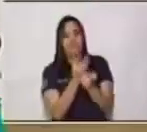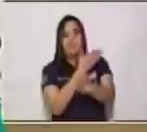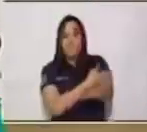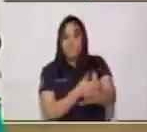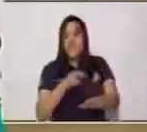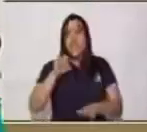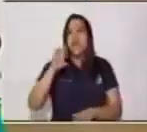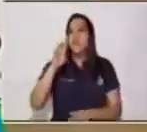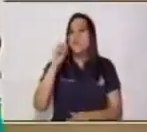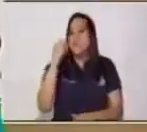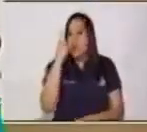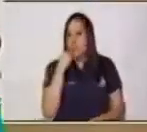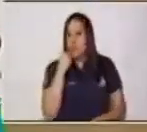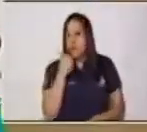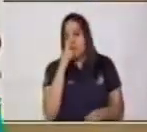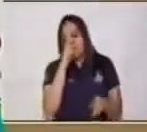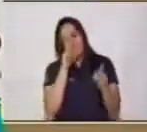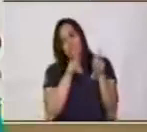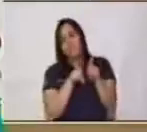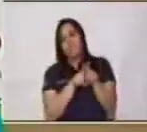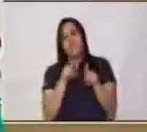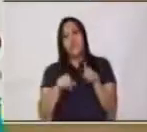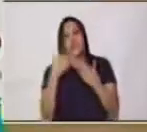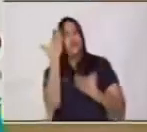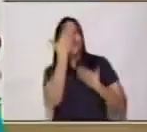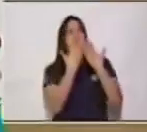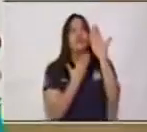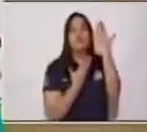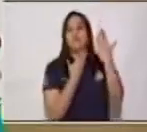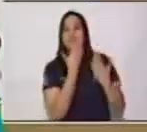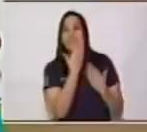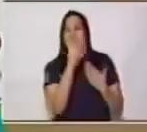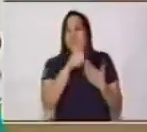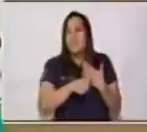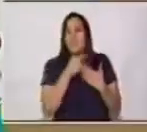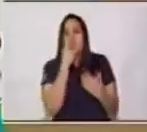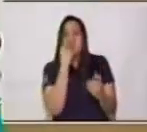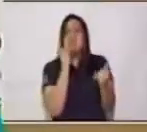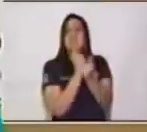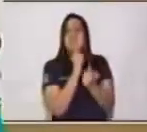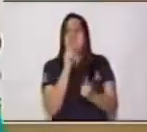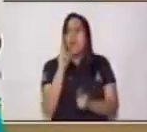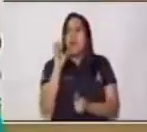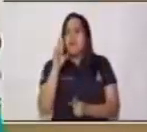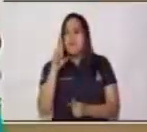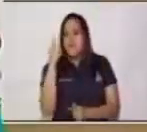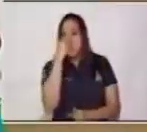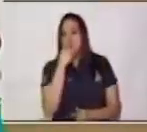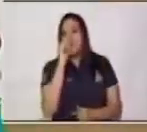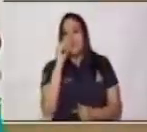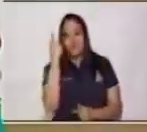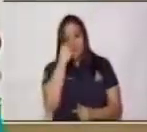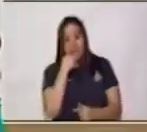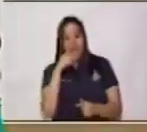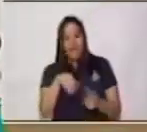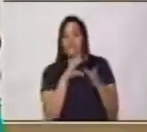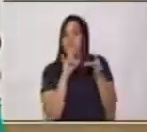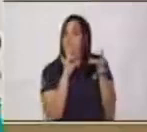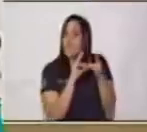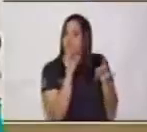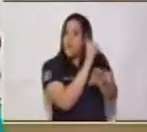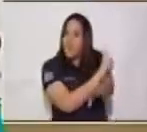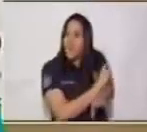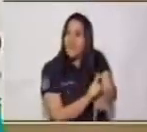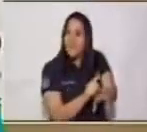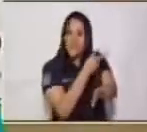prosa, aunque también podemos encontrarlo en verso. Hay algunos poemas que nos narran historias y por lo